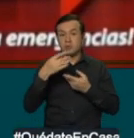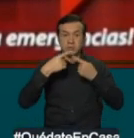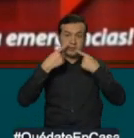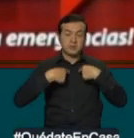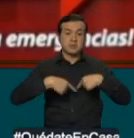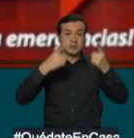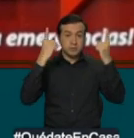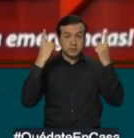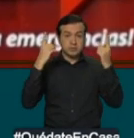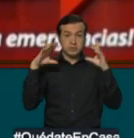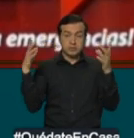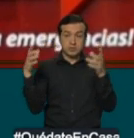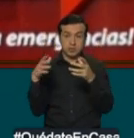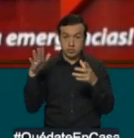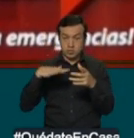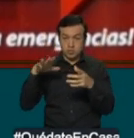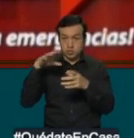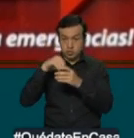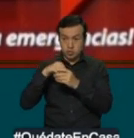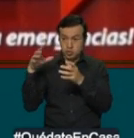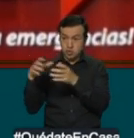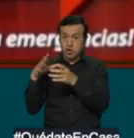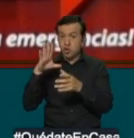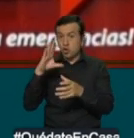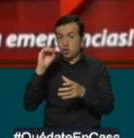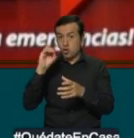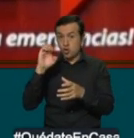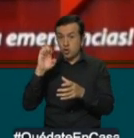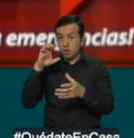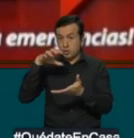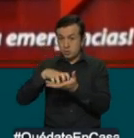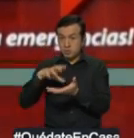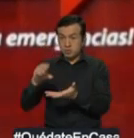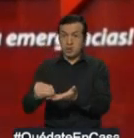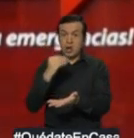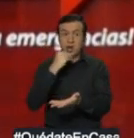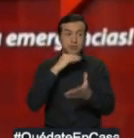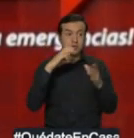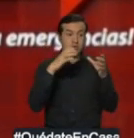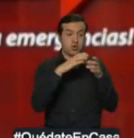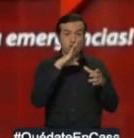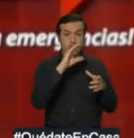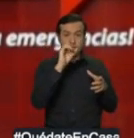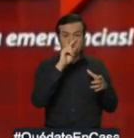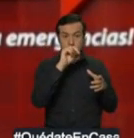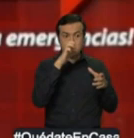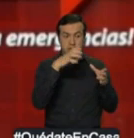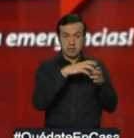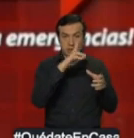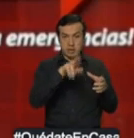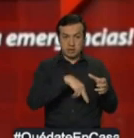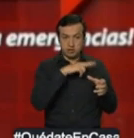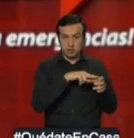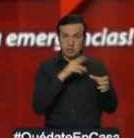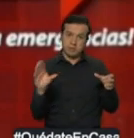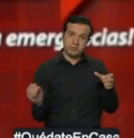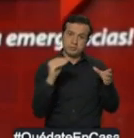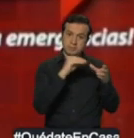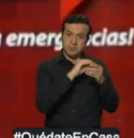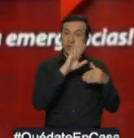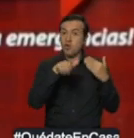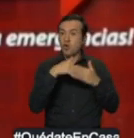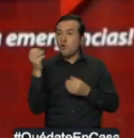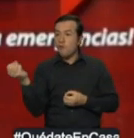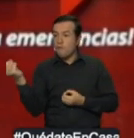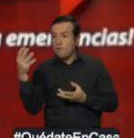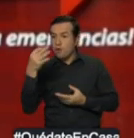a los coches provinciales y los coches provinciales se la van a trasladar al coe nacional porque se necesita que toda la información